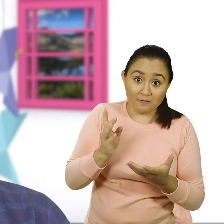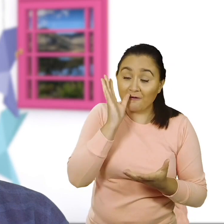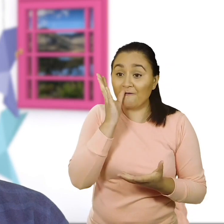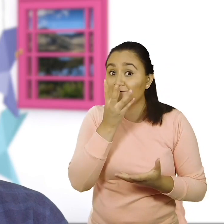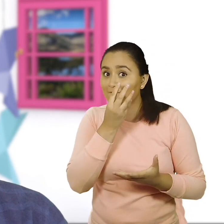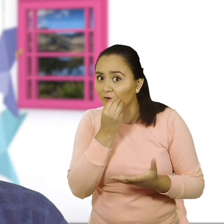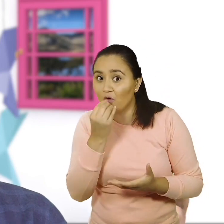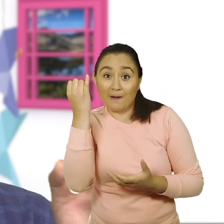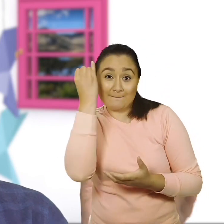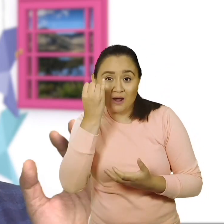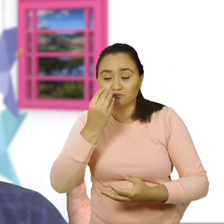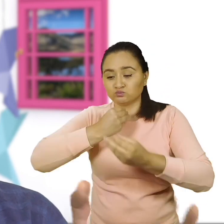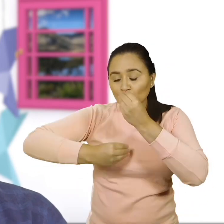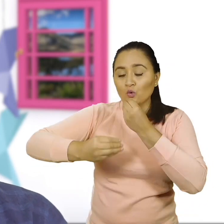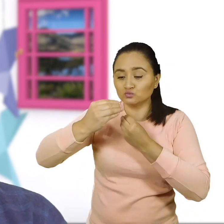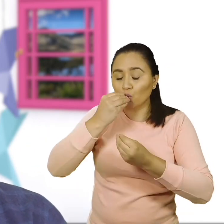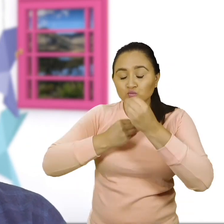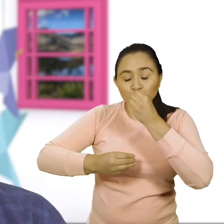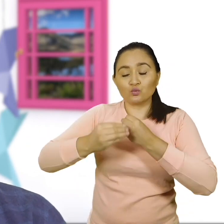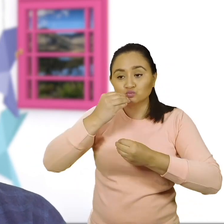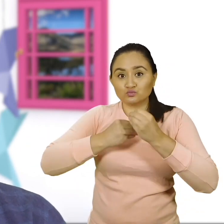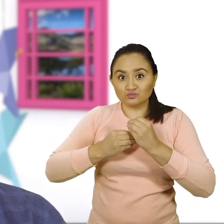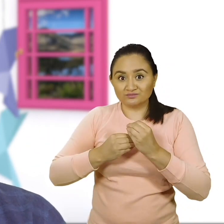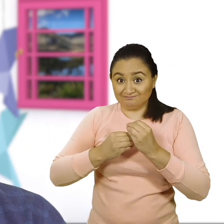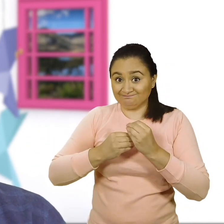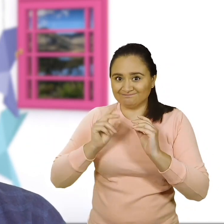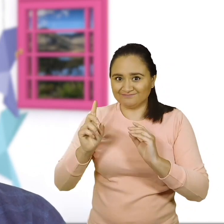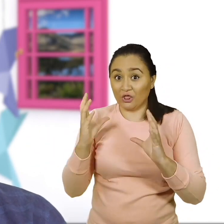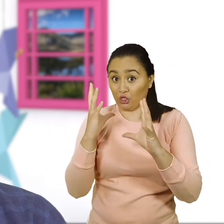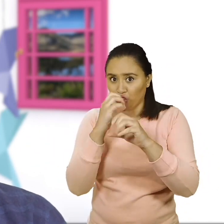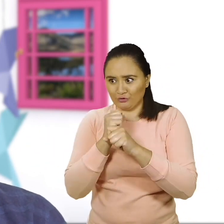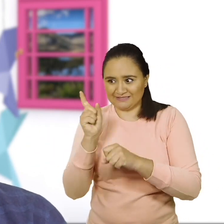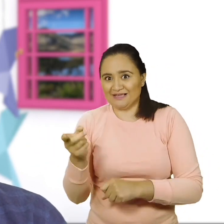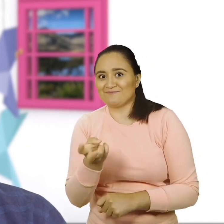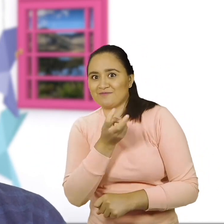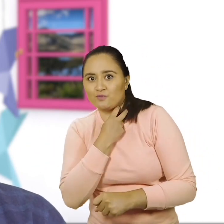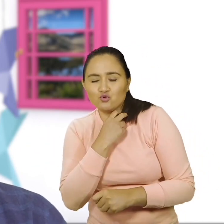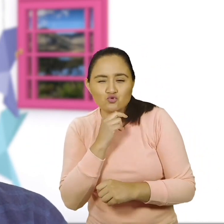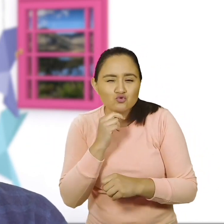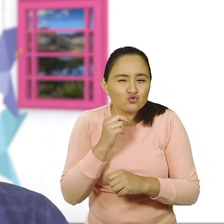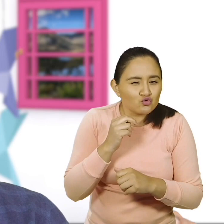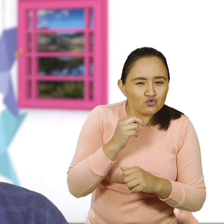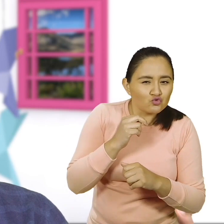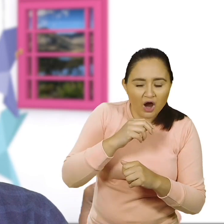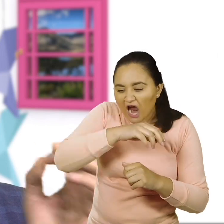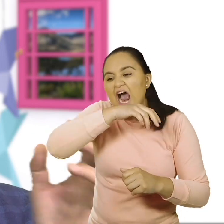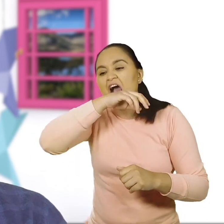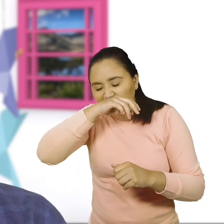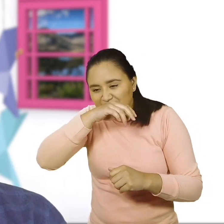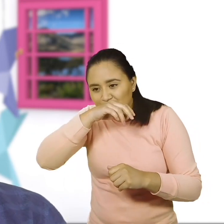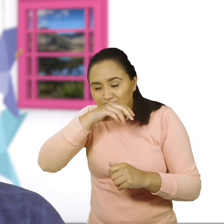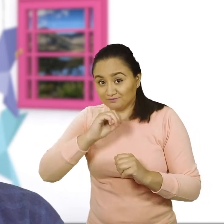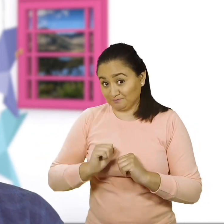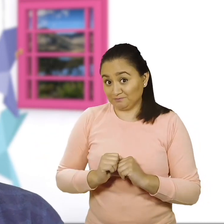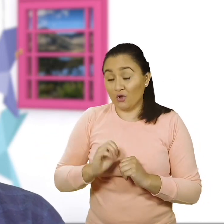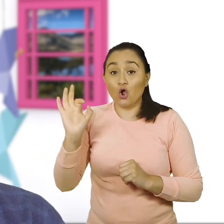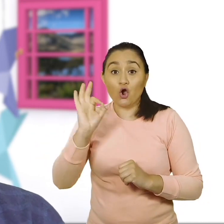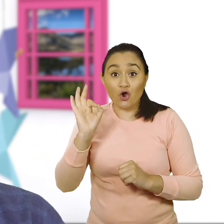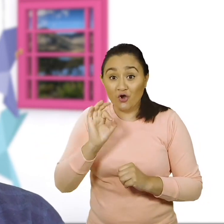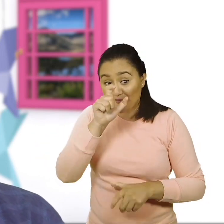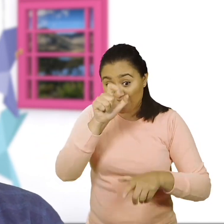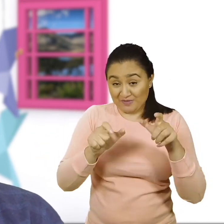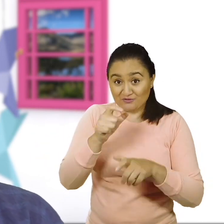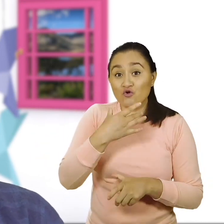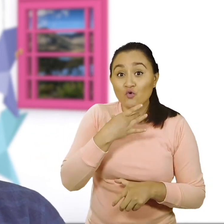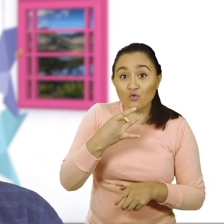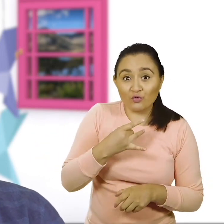y espinacas, en una semana habrá repuesto la sangre que le succionaron mientras dormía. Y si no le gustan las espinacas sino